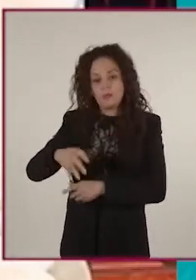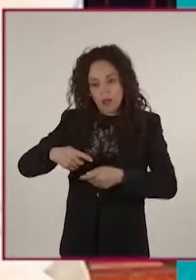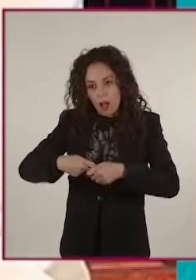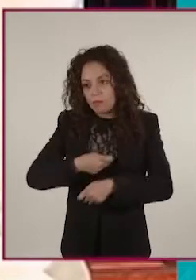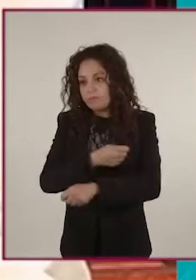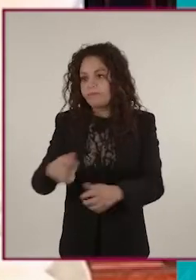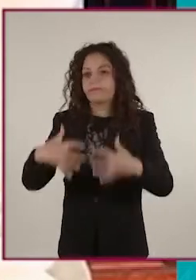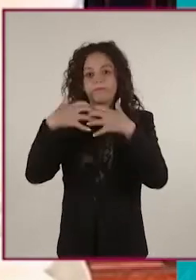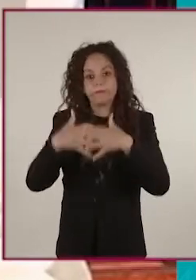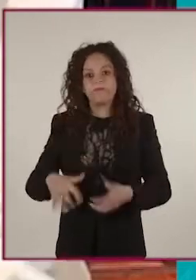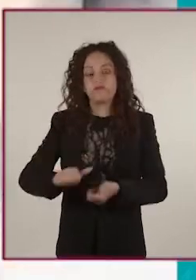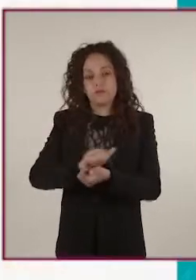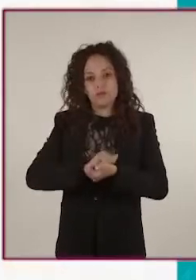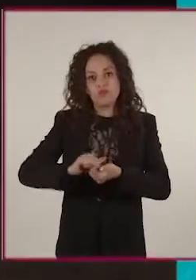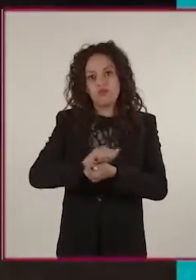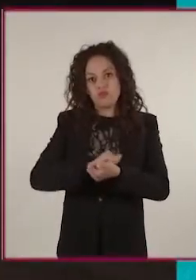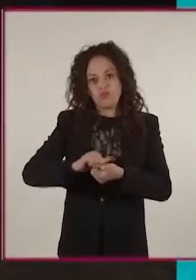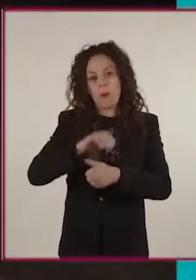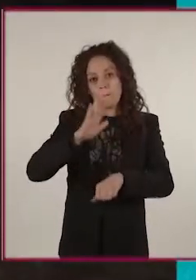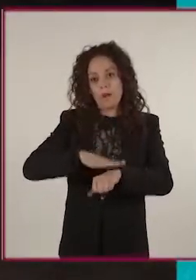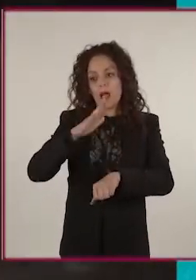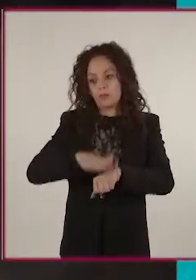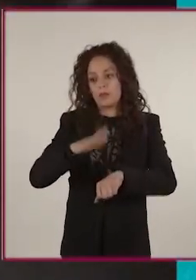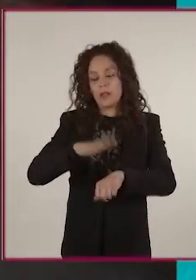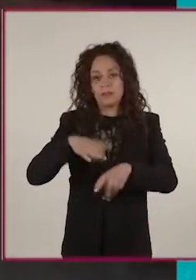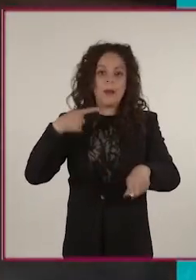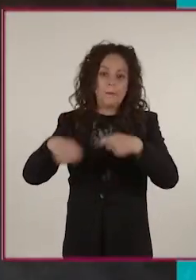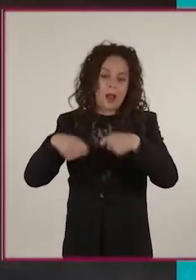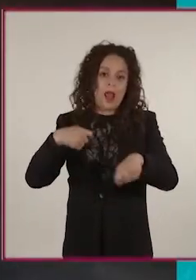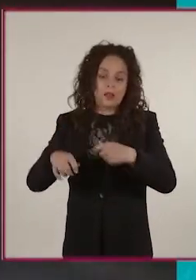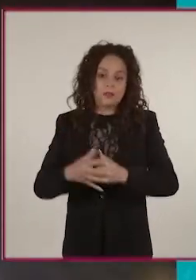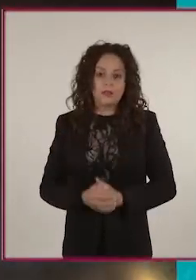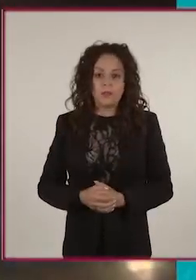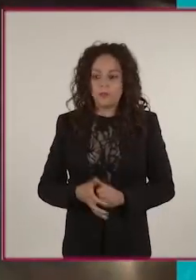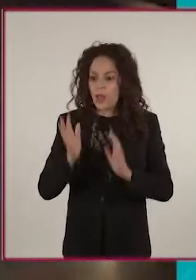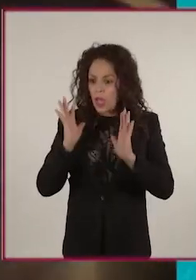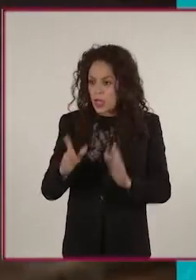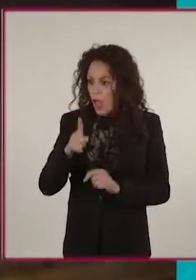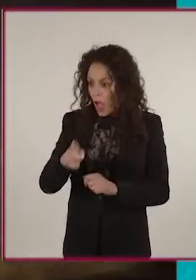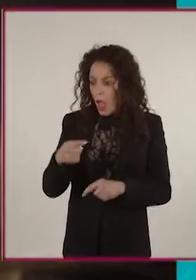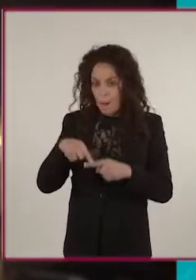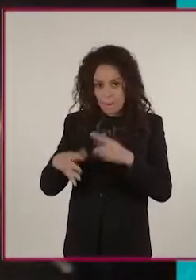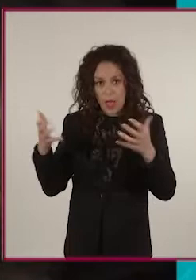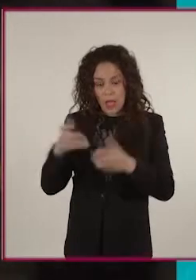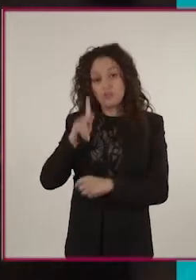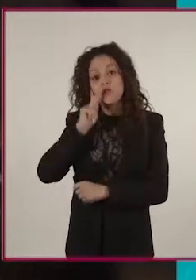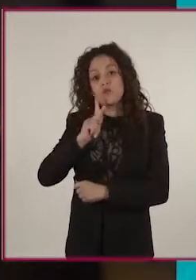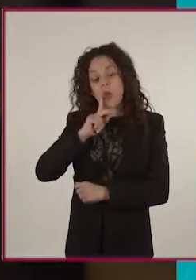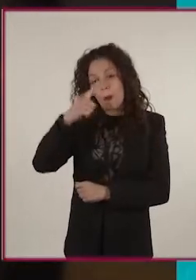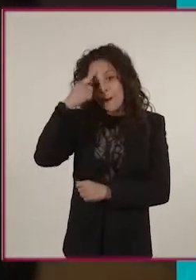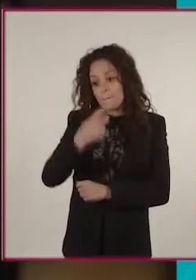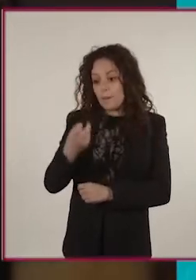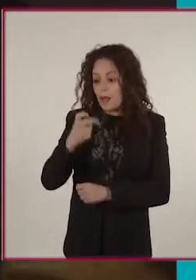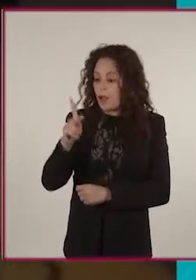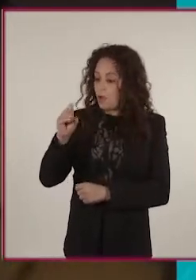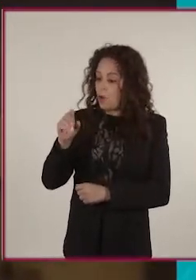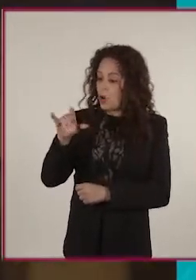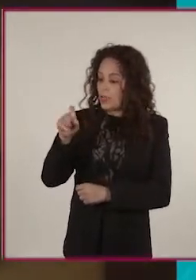el producir estos plásticos, ¿no? Ya han hecho pruebas, han extraído el poliéster para crear una